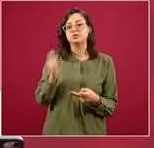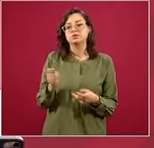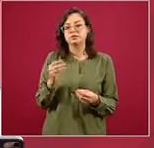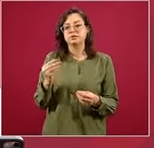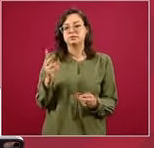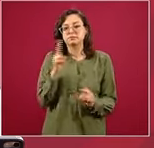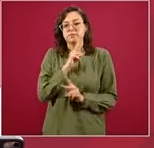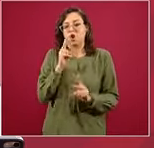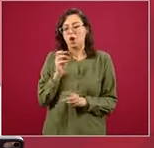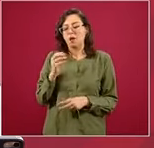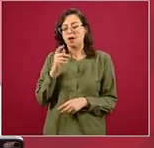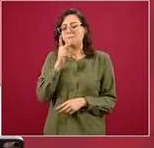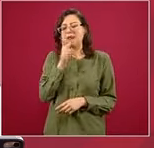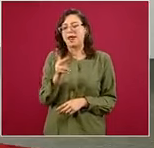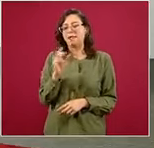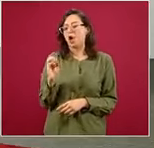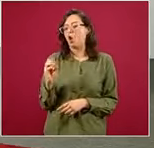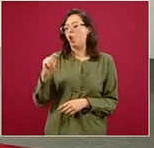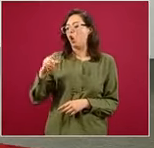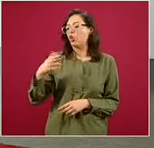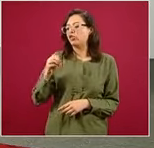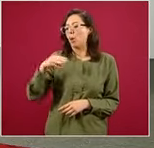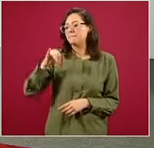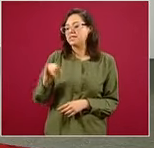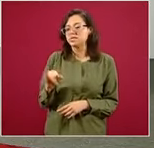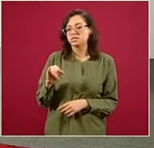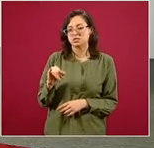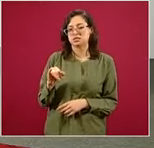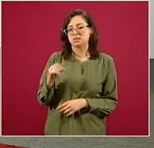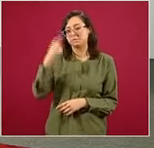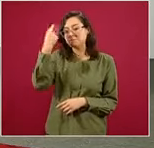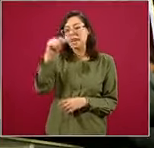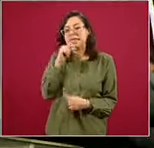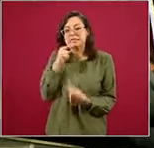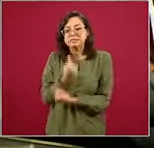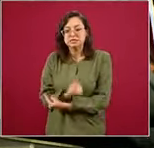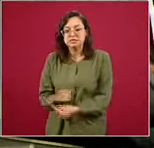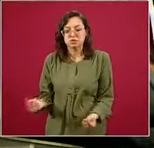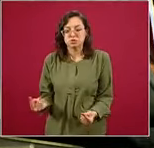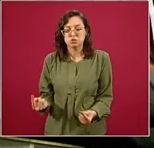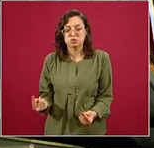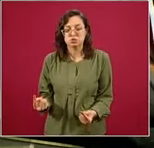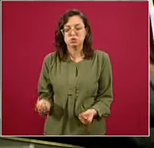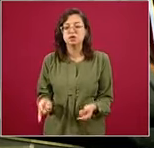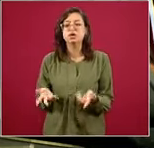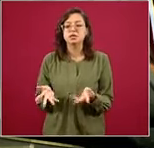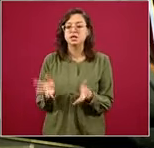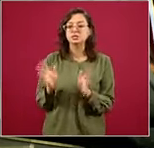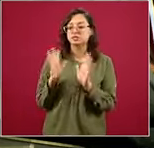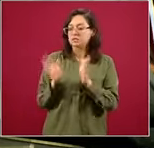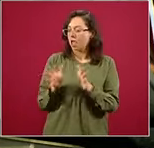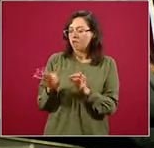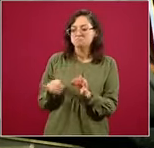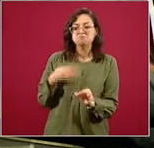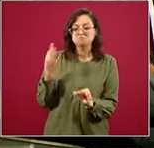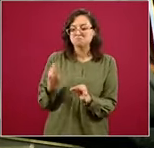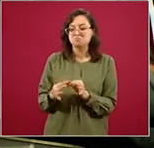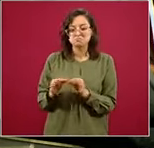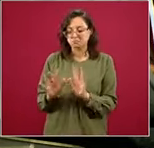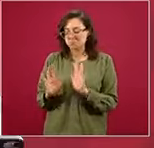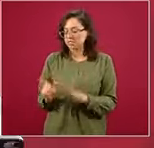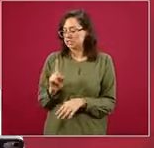suspiro en otomí, y es un ventilador especializado para niños. Estos ya fueron fabricados, los